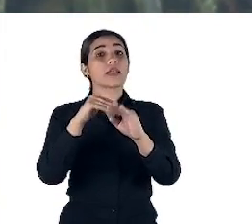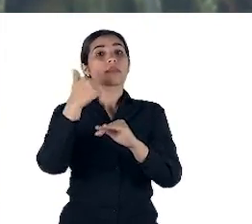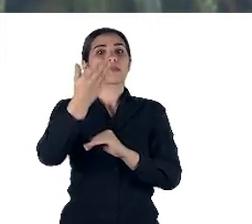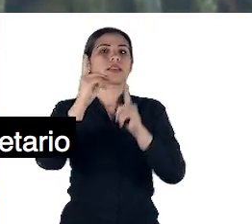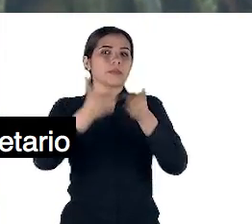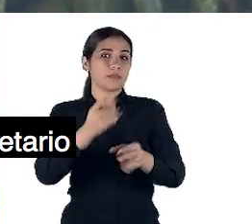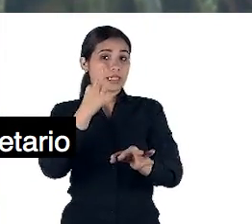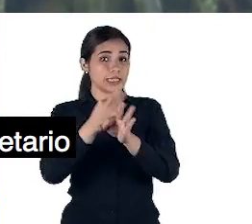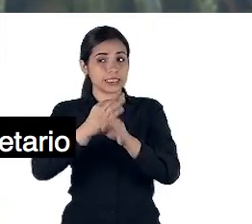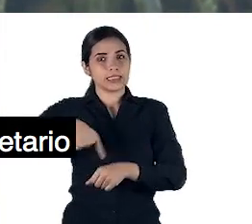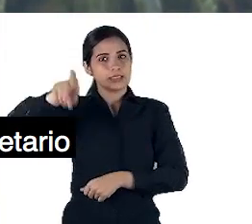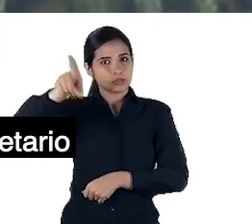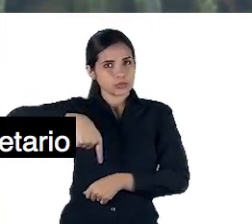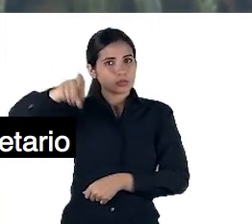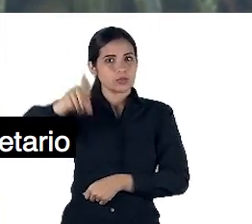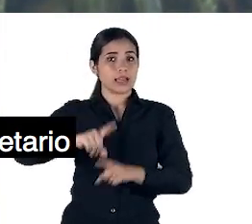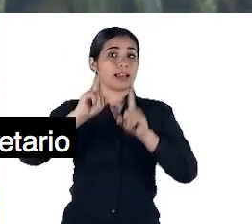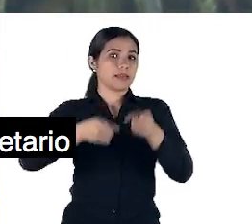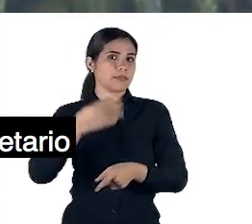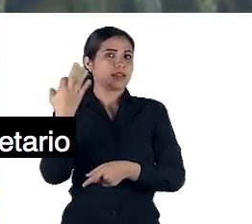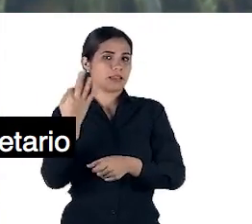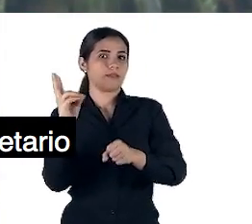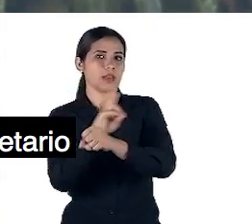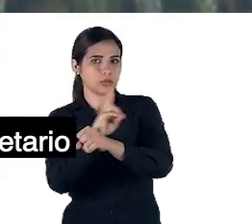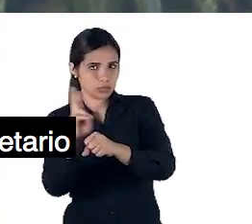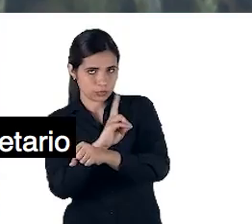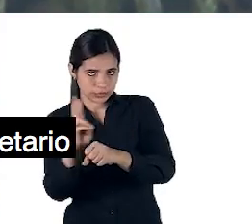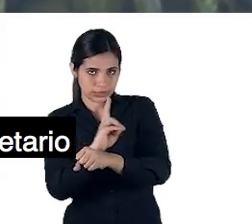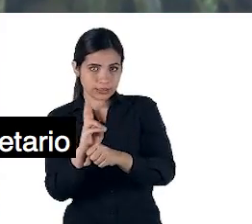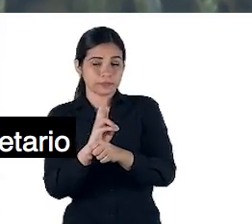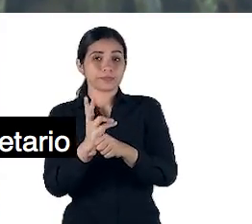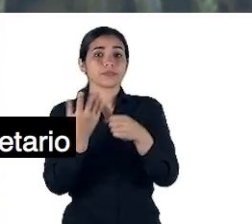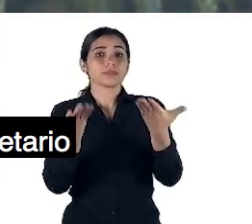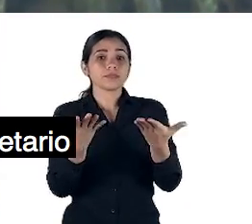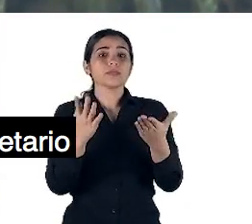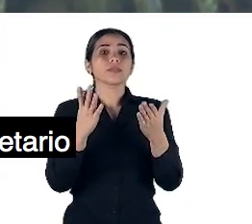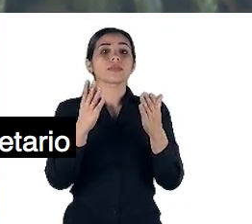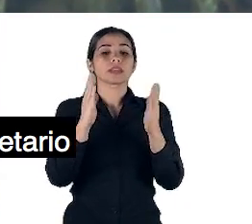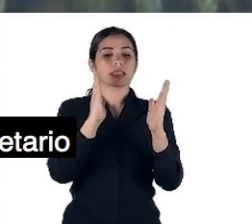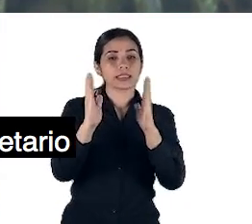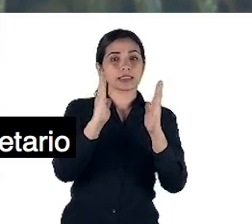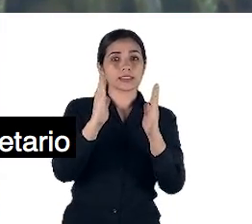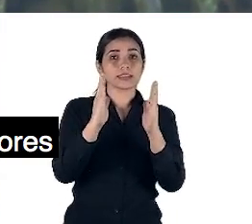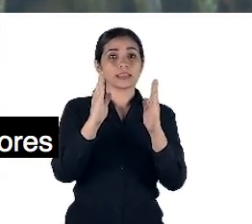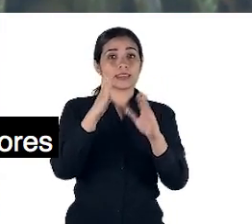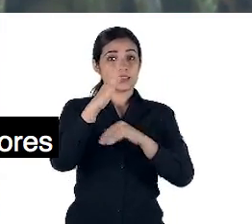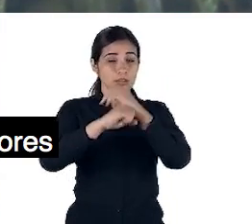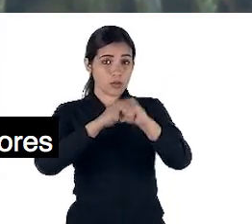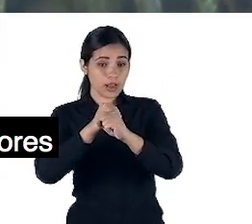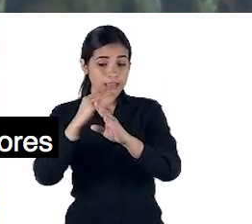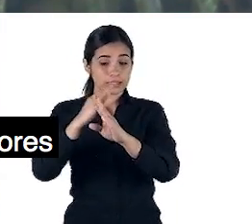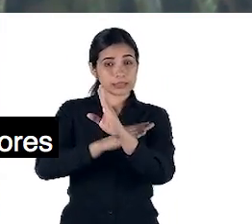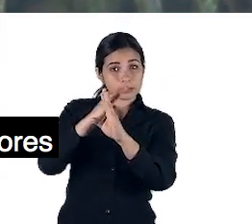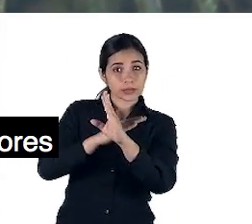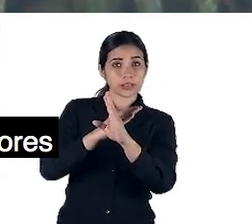estás diciendo, que también tenemos que prevenir. Y dentro, a través de ese grupo etario, los más chiquitos,